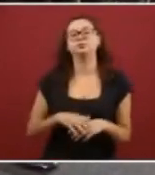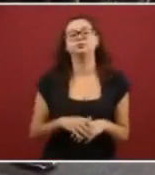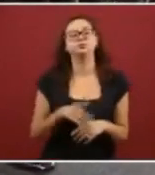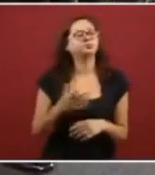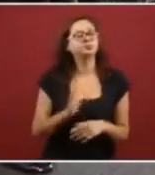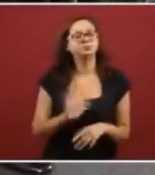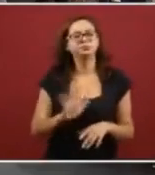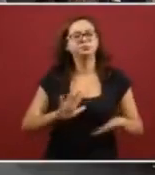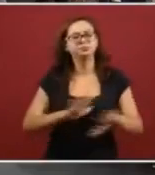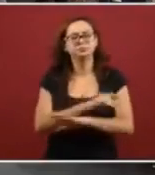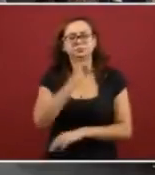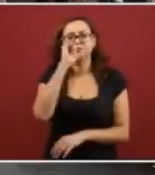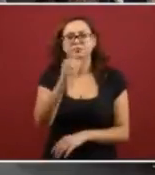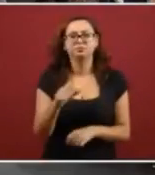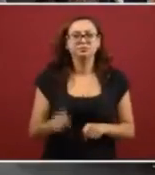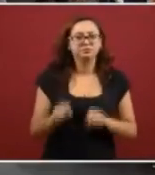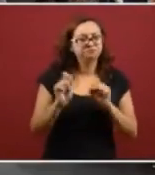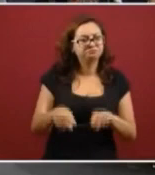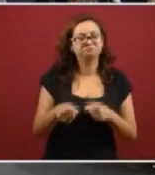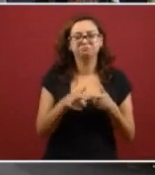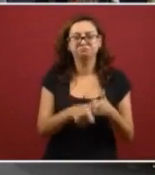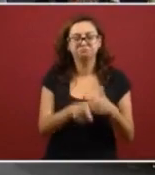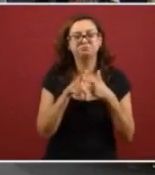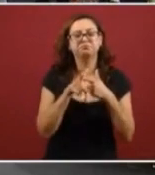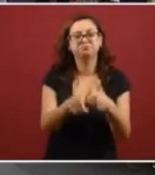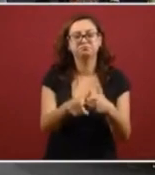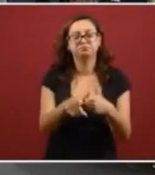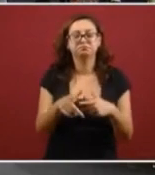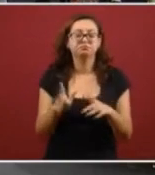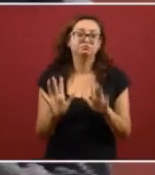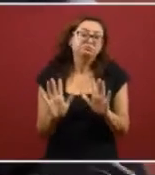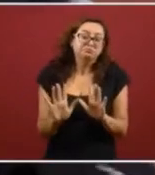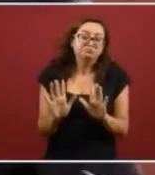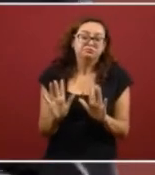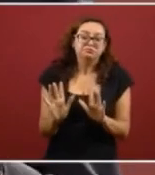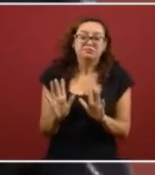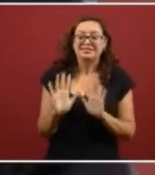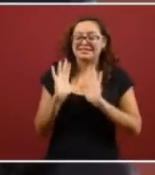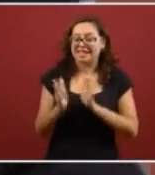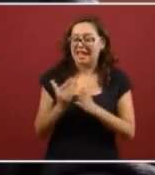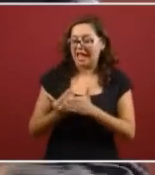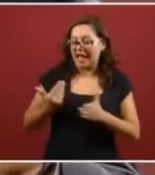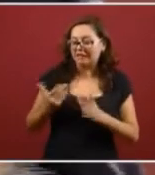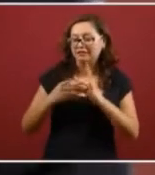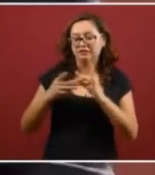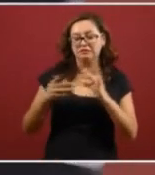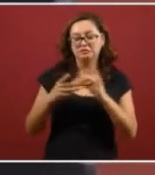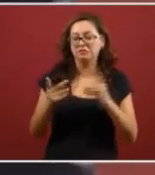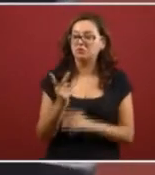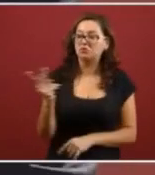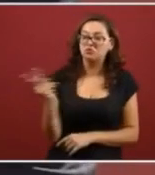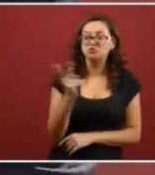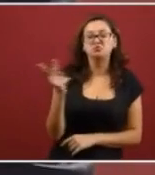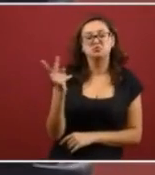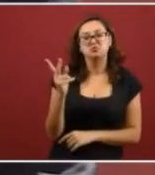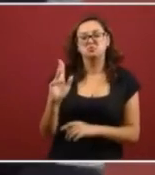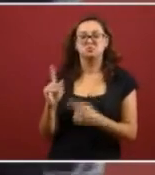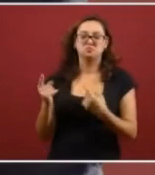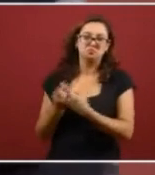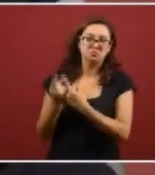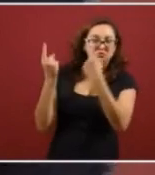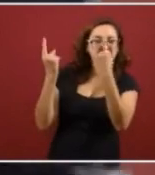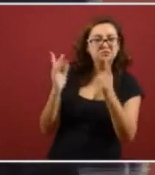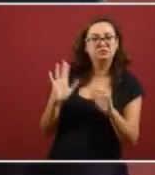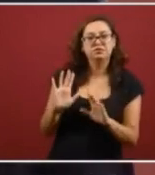same. Sí, esto fue una discrepancia, ya lo expliqué. There was a discrepancy, I've already explained. Tiene que ver